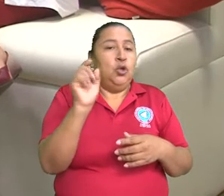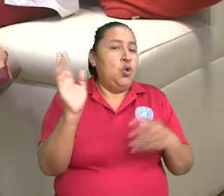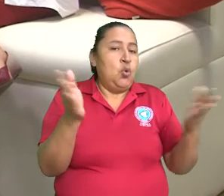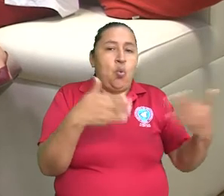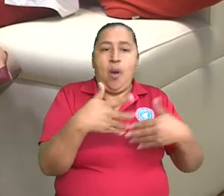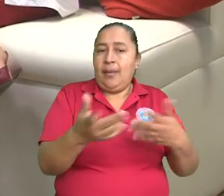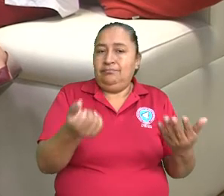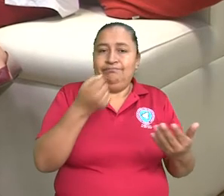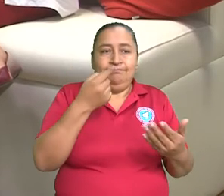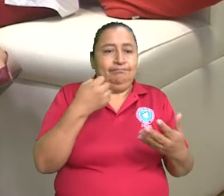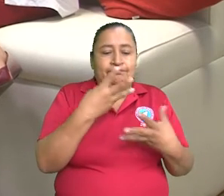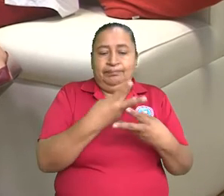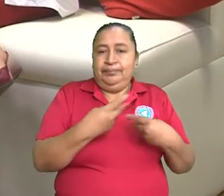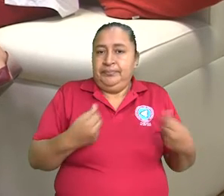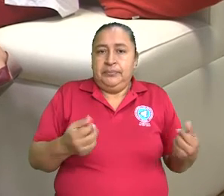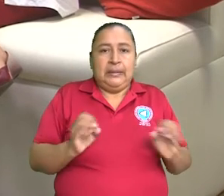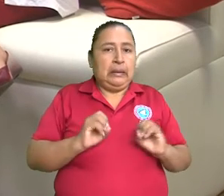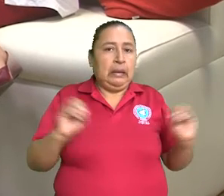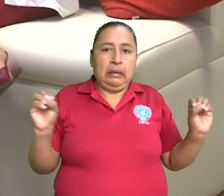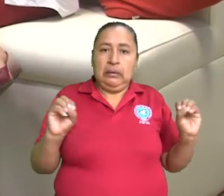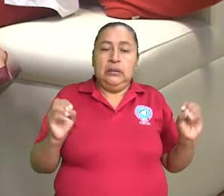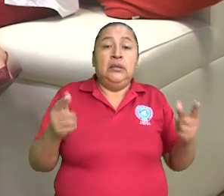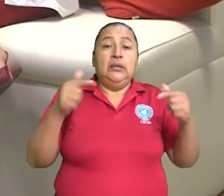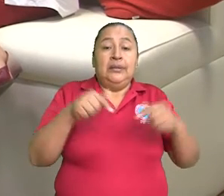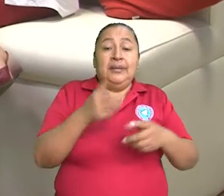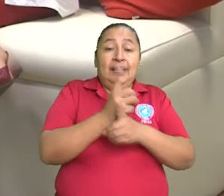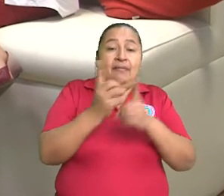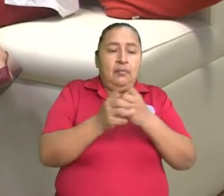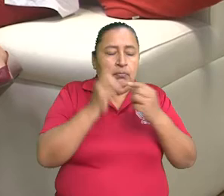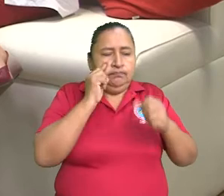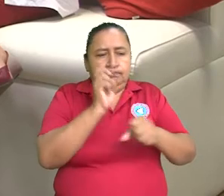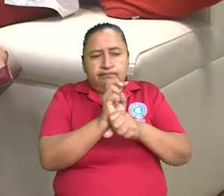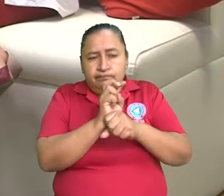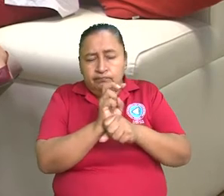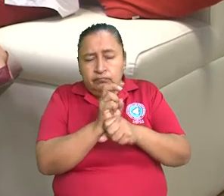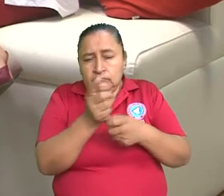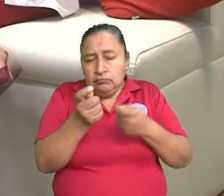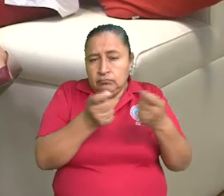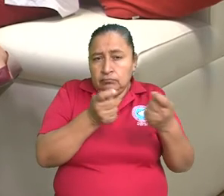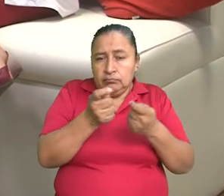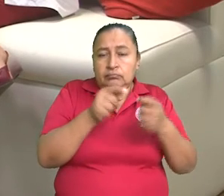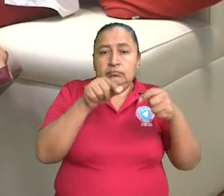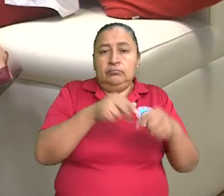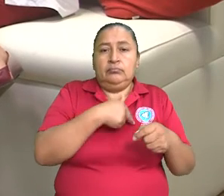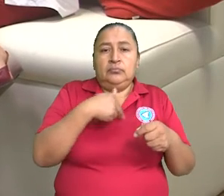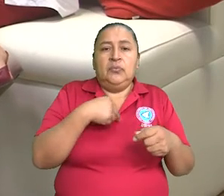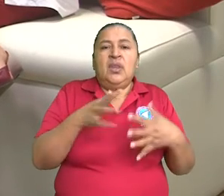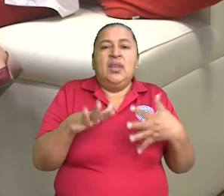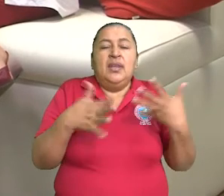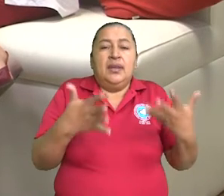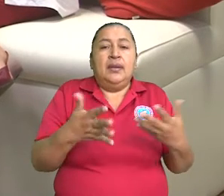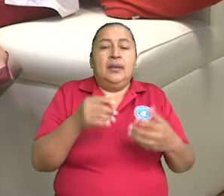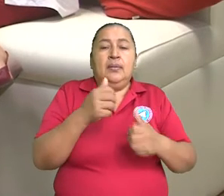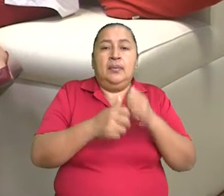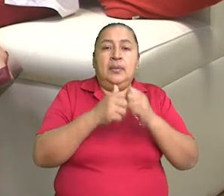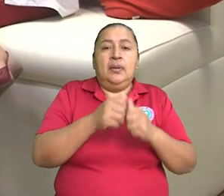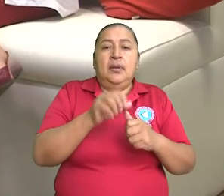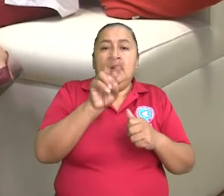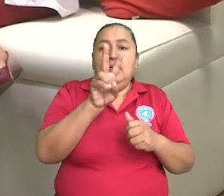hay un tratamiento específico para él, sino que hay que vigilarlo. ¿Qué se trata? Lo que está provocando el virus,